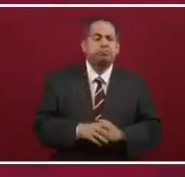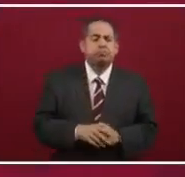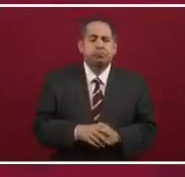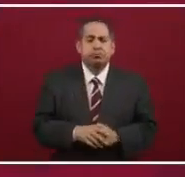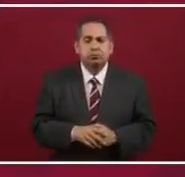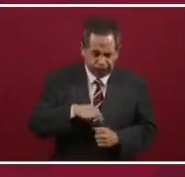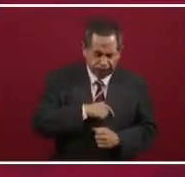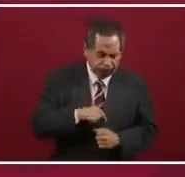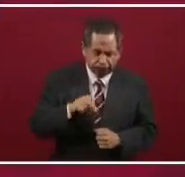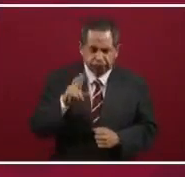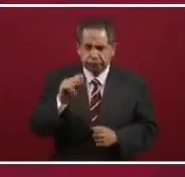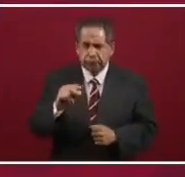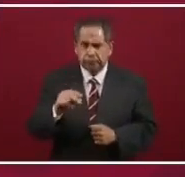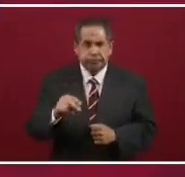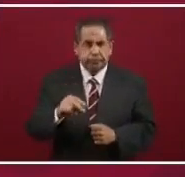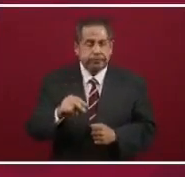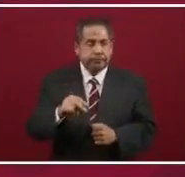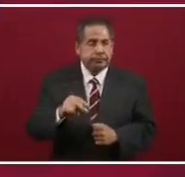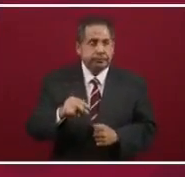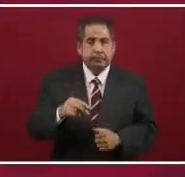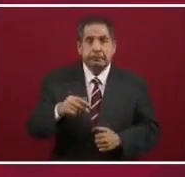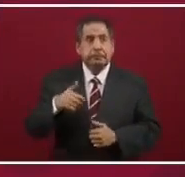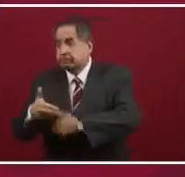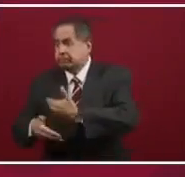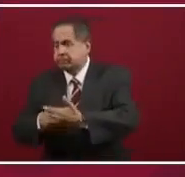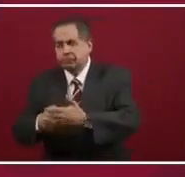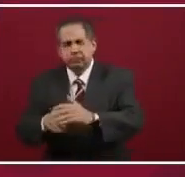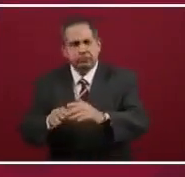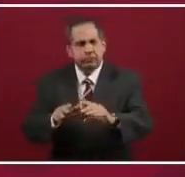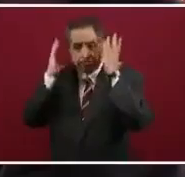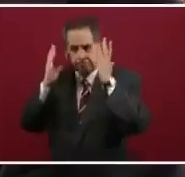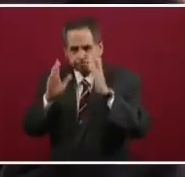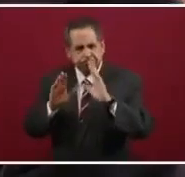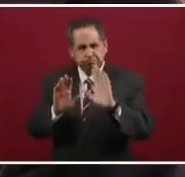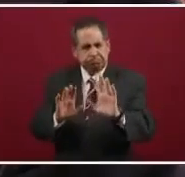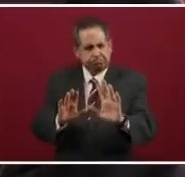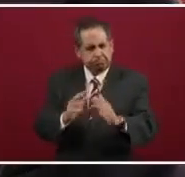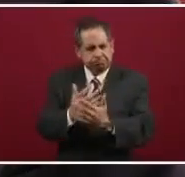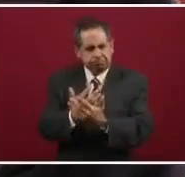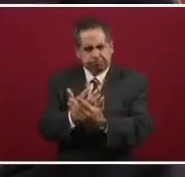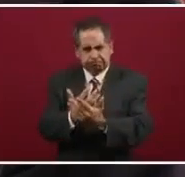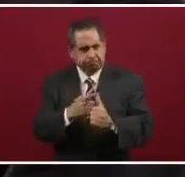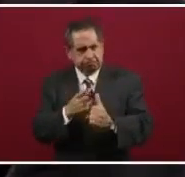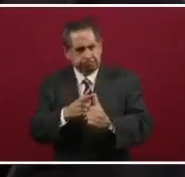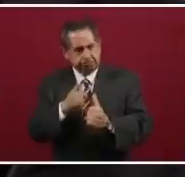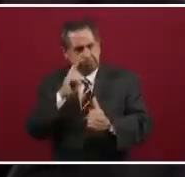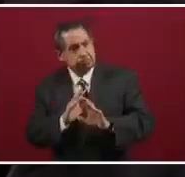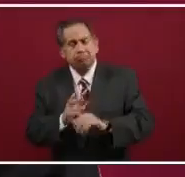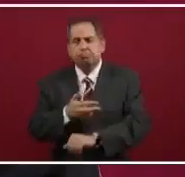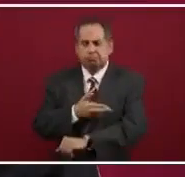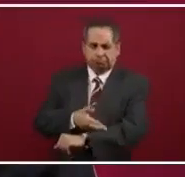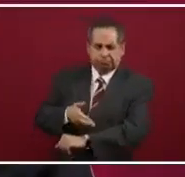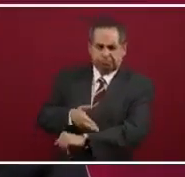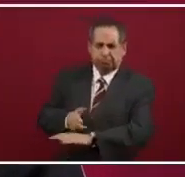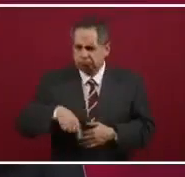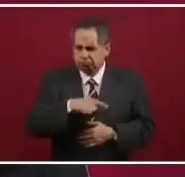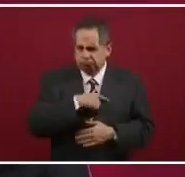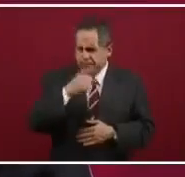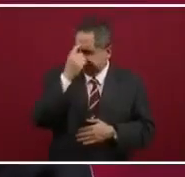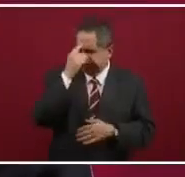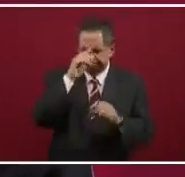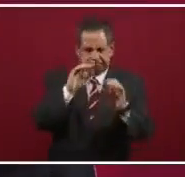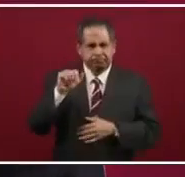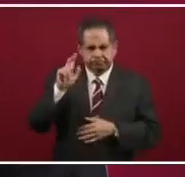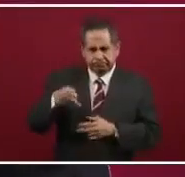vamos nosotros a adelantar vísperas. Hay que esperarnos, hay que ver qué sucede. Tenemos muy claro